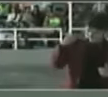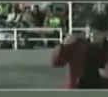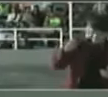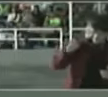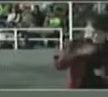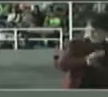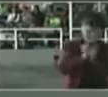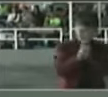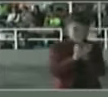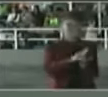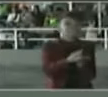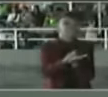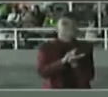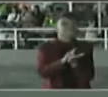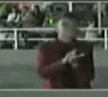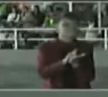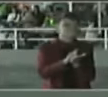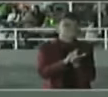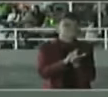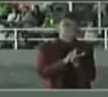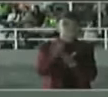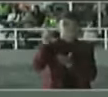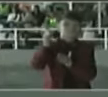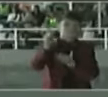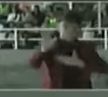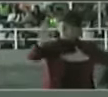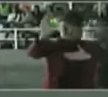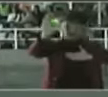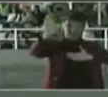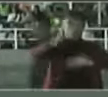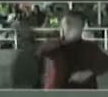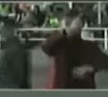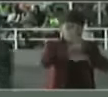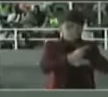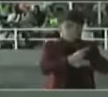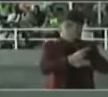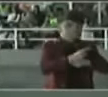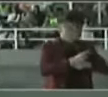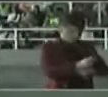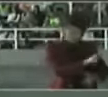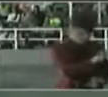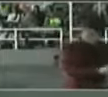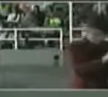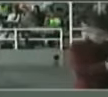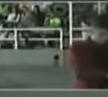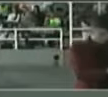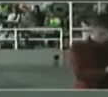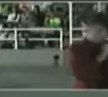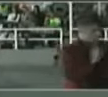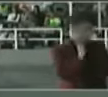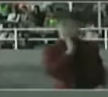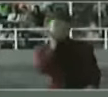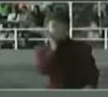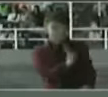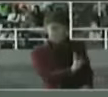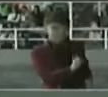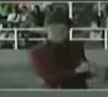segundos, y Él cumple su promesa. No he visto justo desamparado, ni